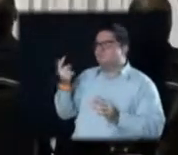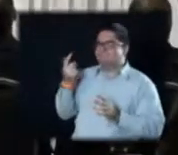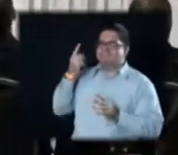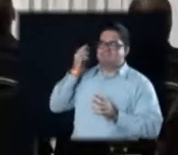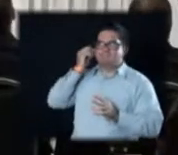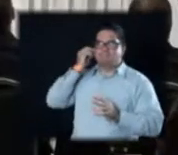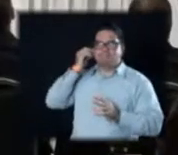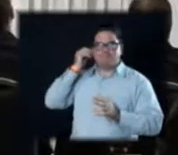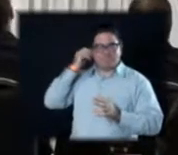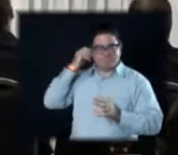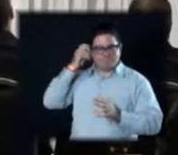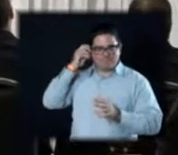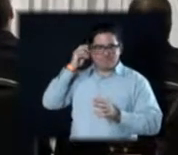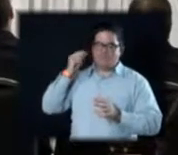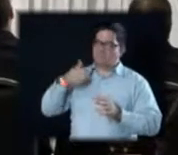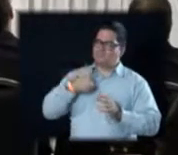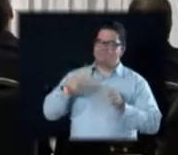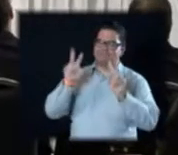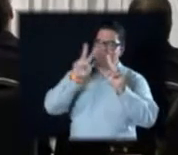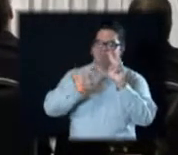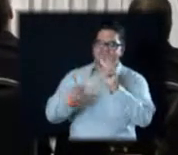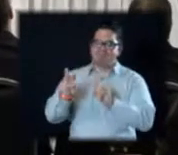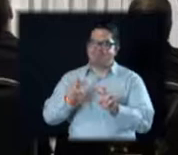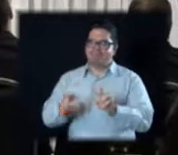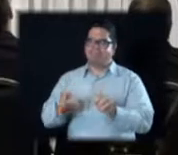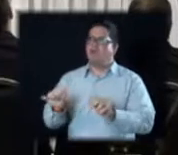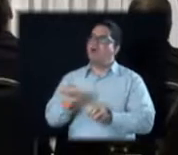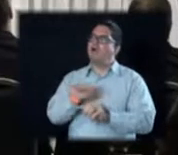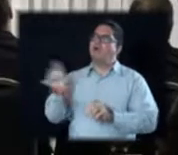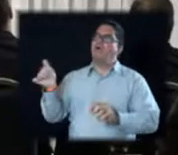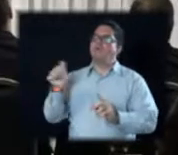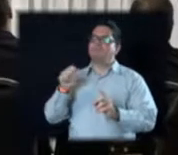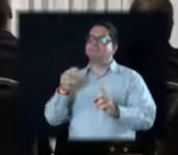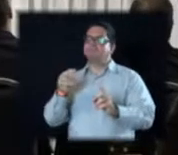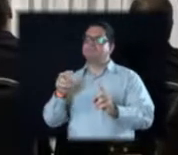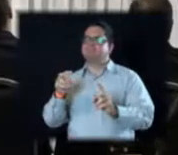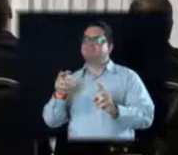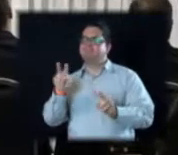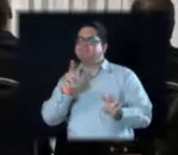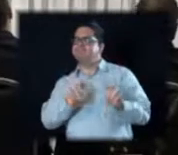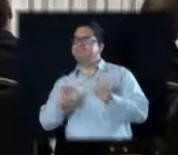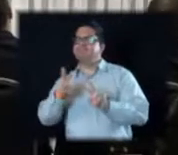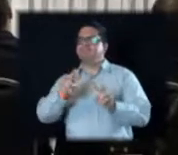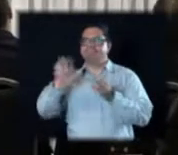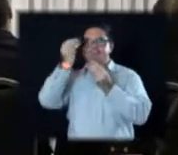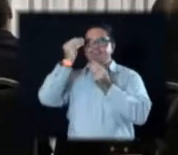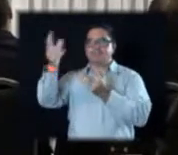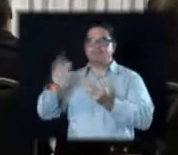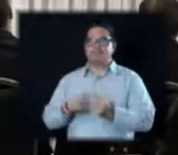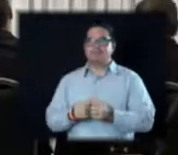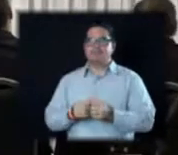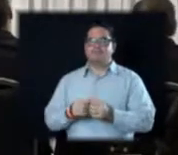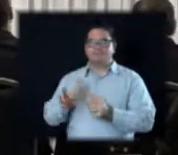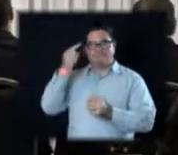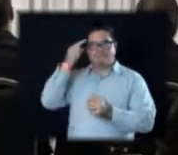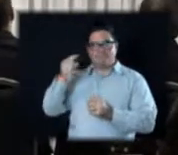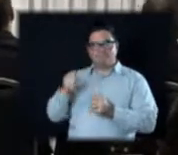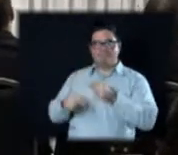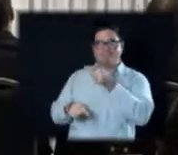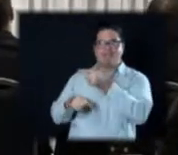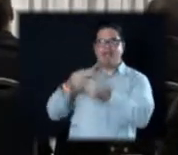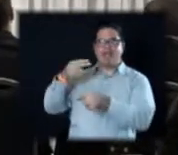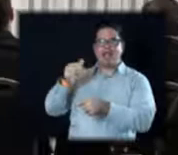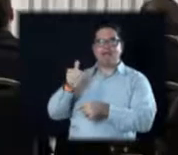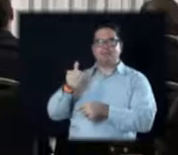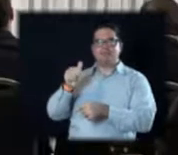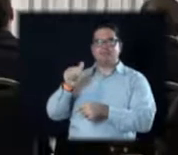Es una observación mientras nos adelantamos. La otra observación que haría, y esto más para Hacienda, históricamente